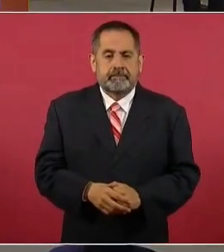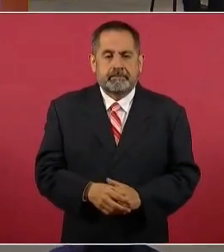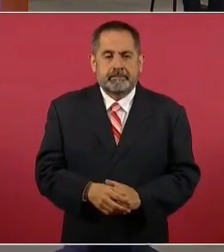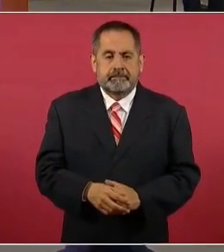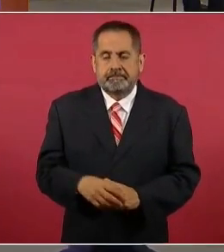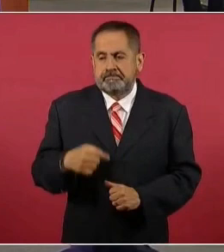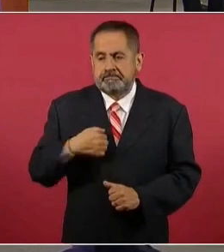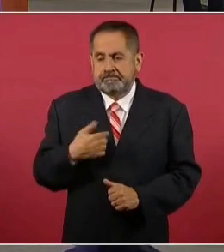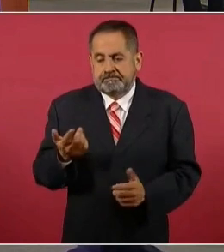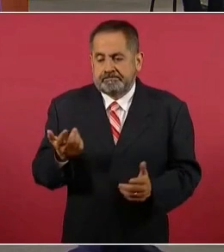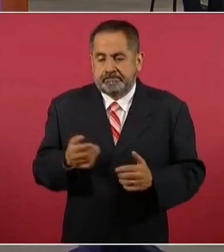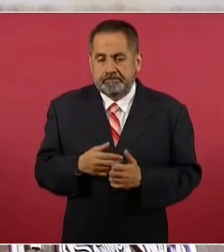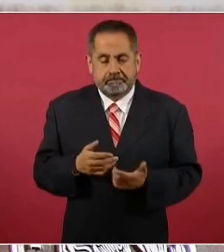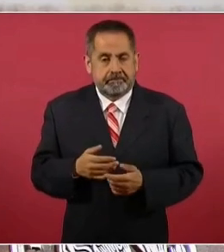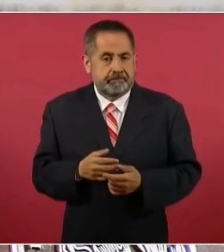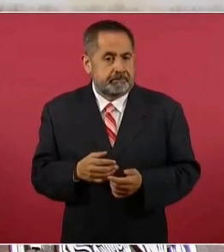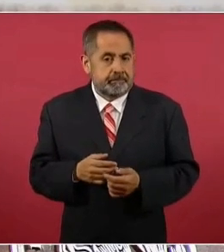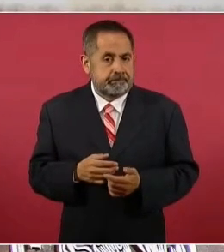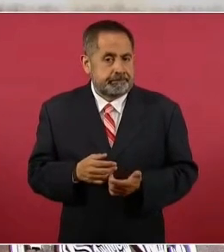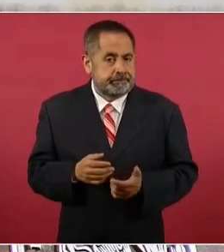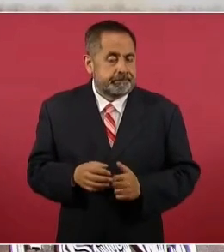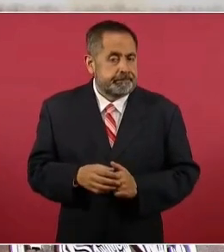estaría yo